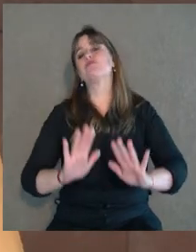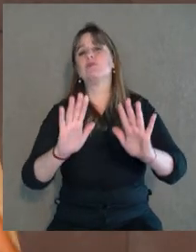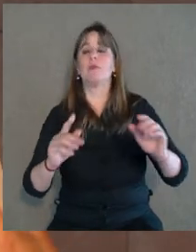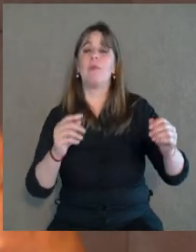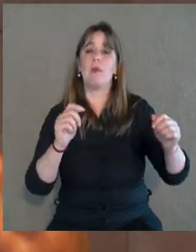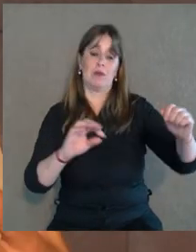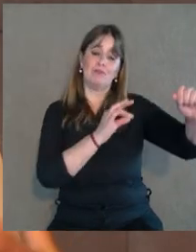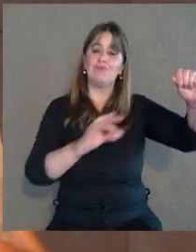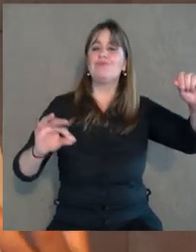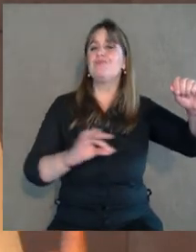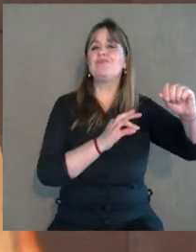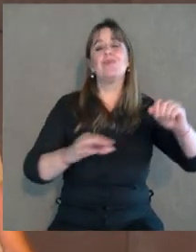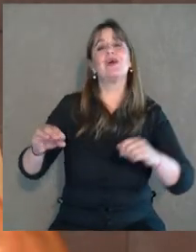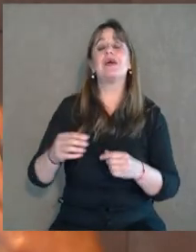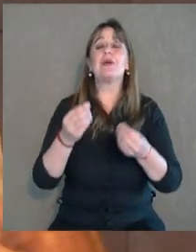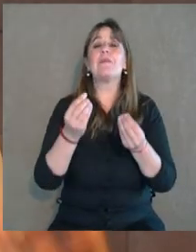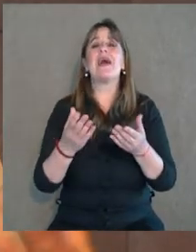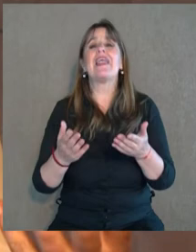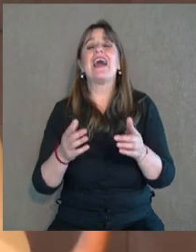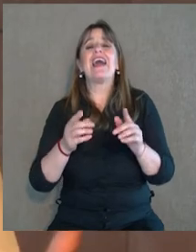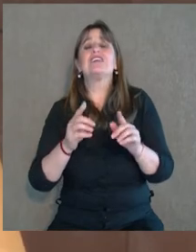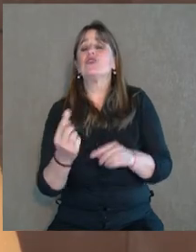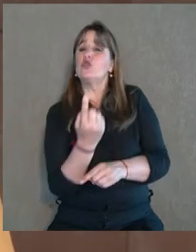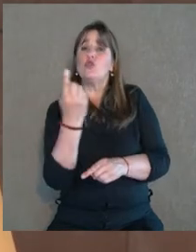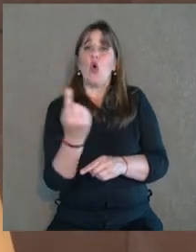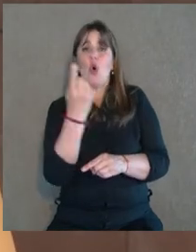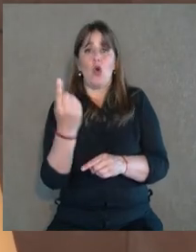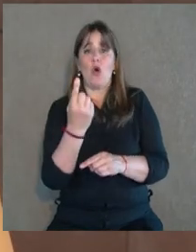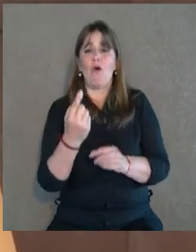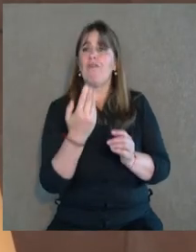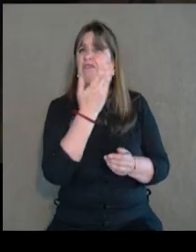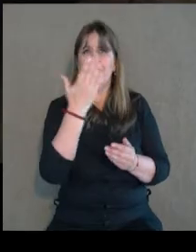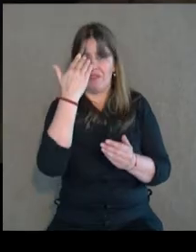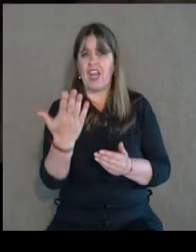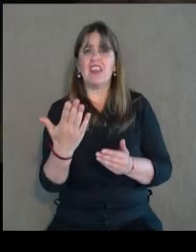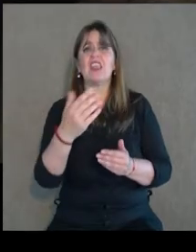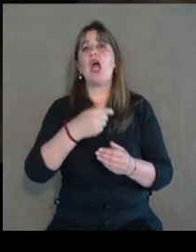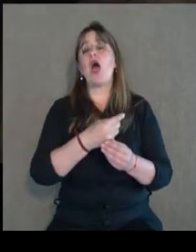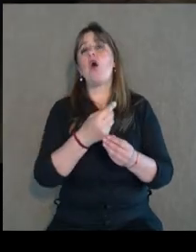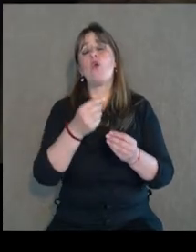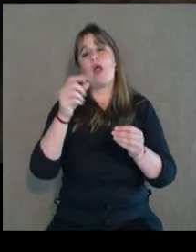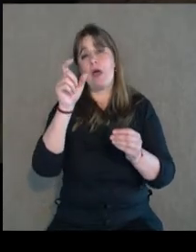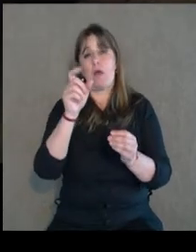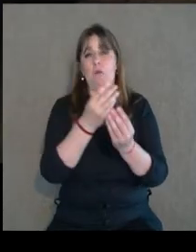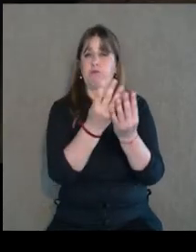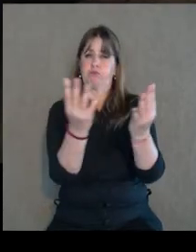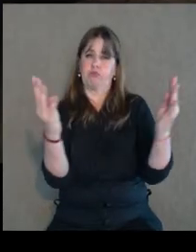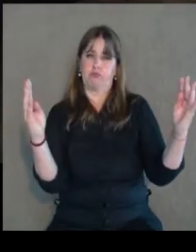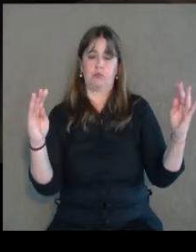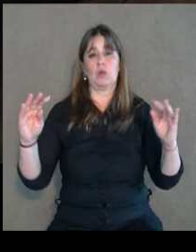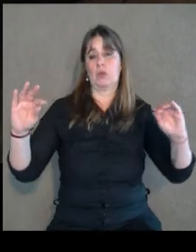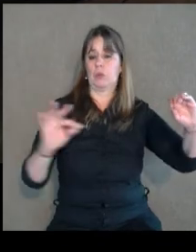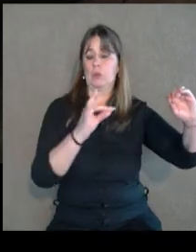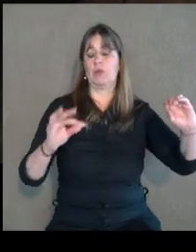este pero como se prepara un músico para tocar como solista enfrente una orquesta y mirad en mi